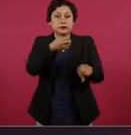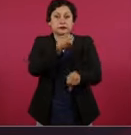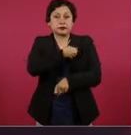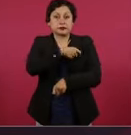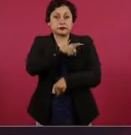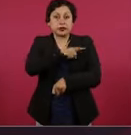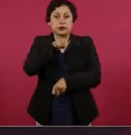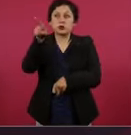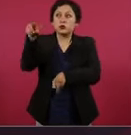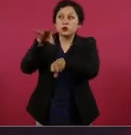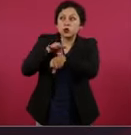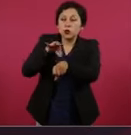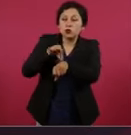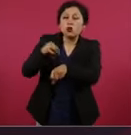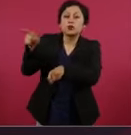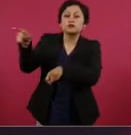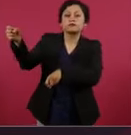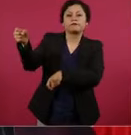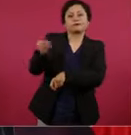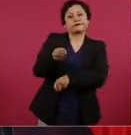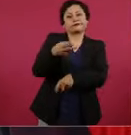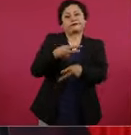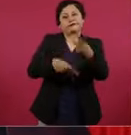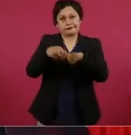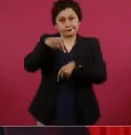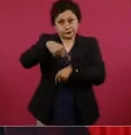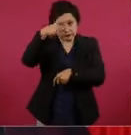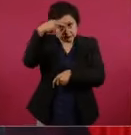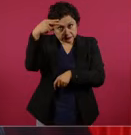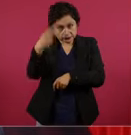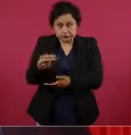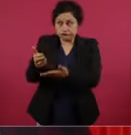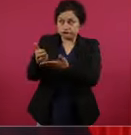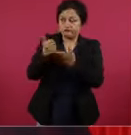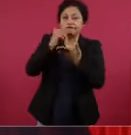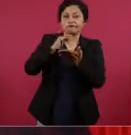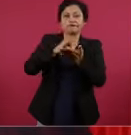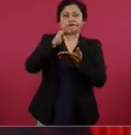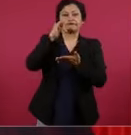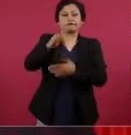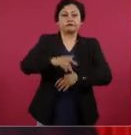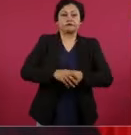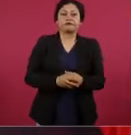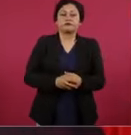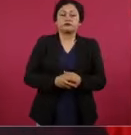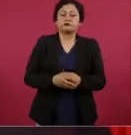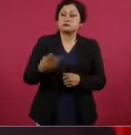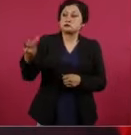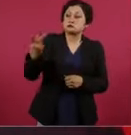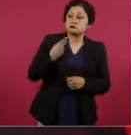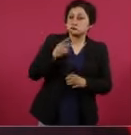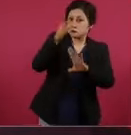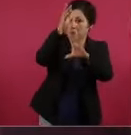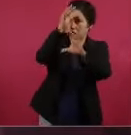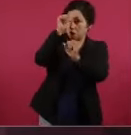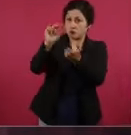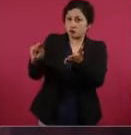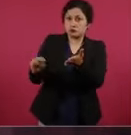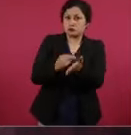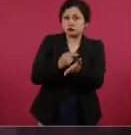Hemos firmado un convenio. Ahora me gustaría que Zoé les explicara más,